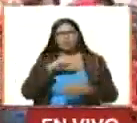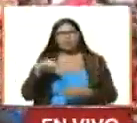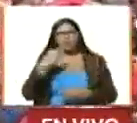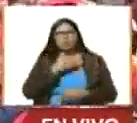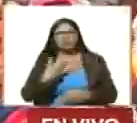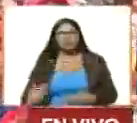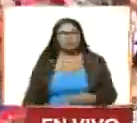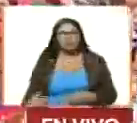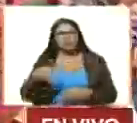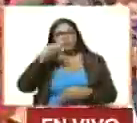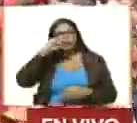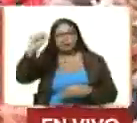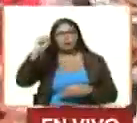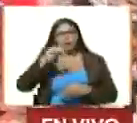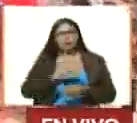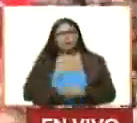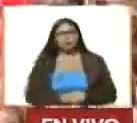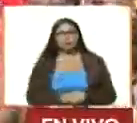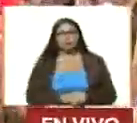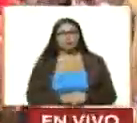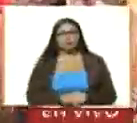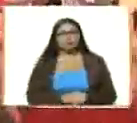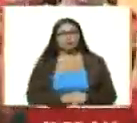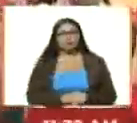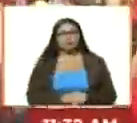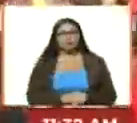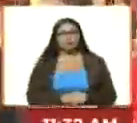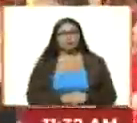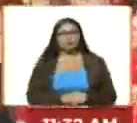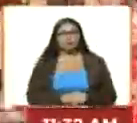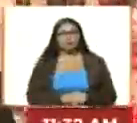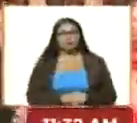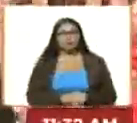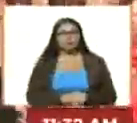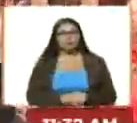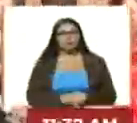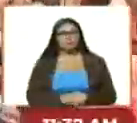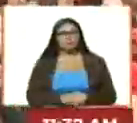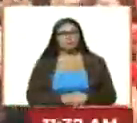nuestro presidente Nicolás Maduro Moro.